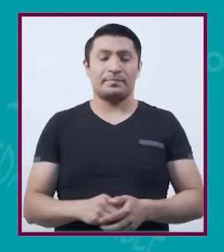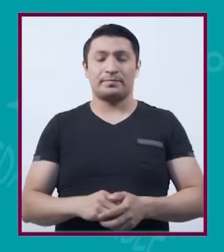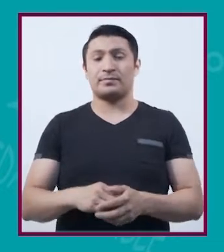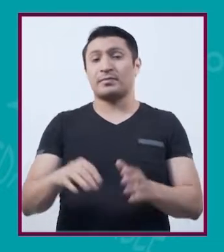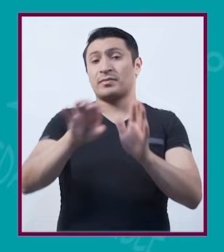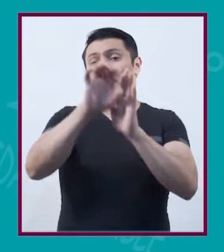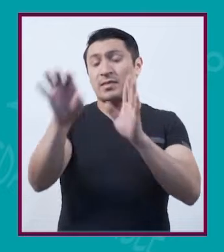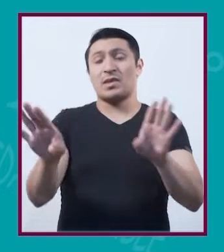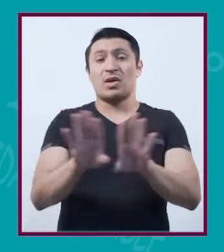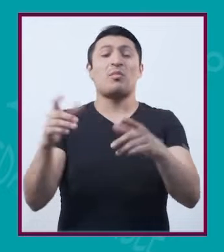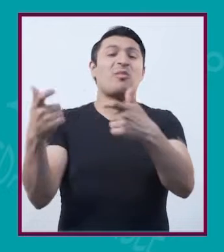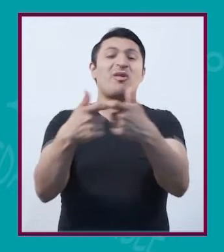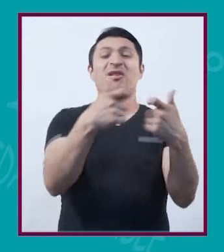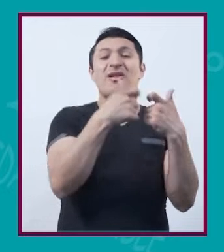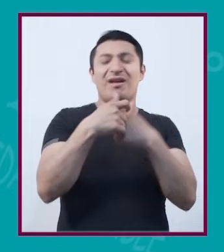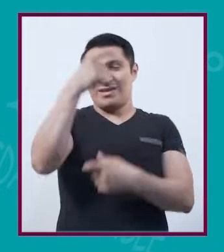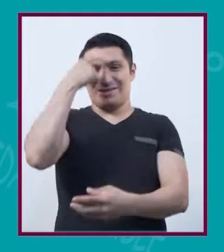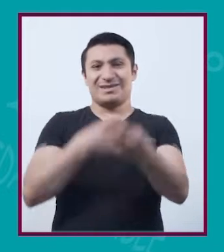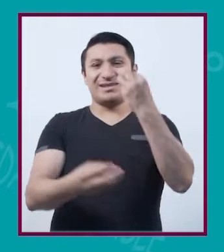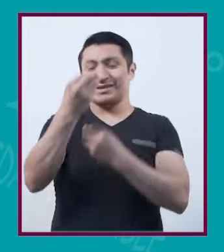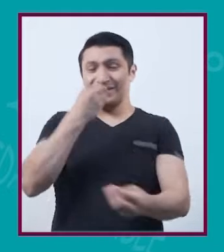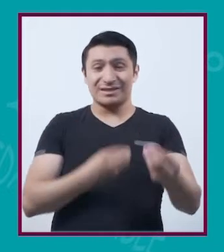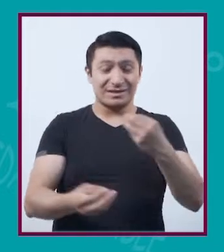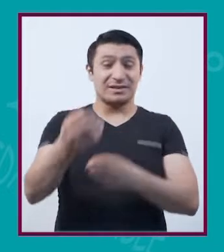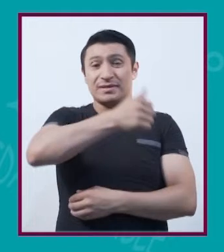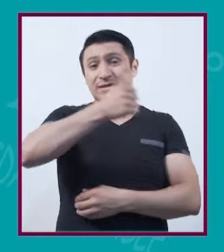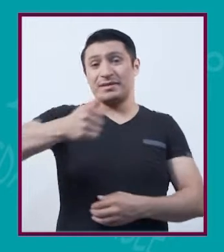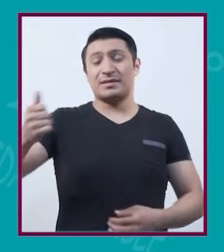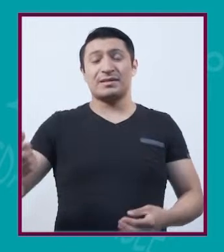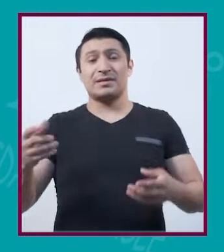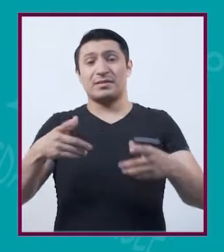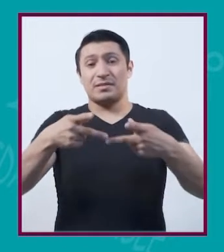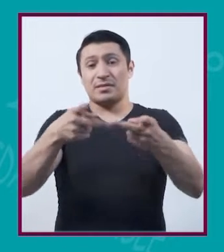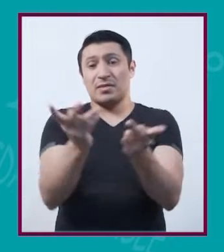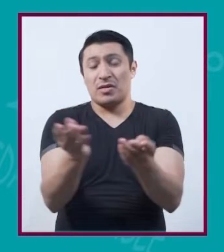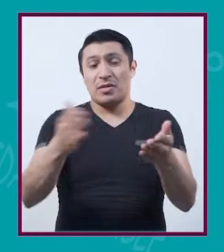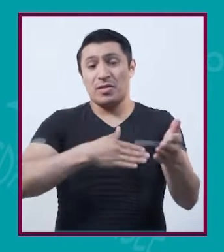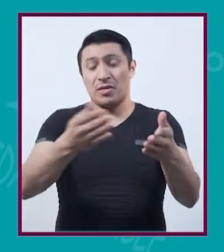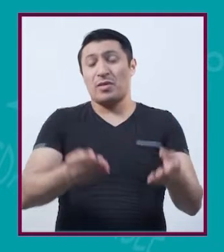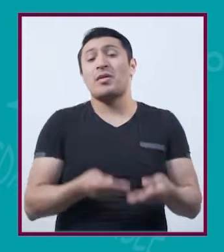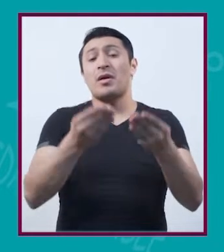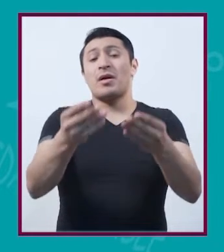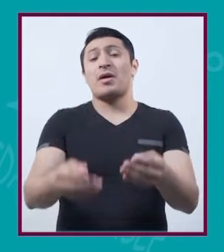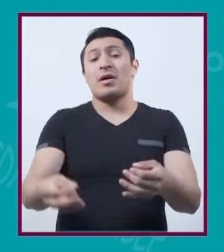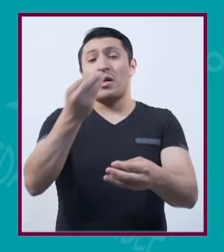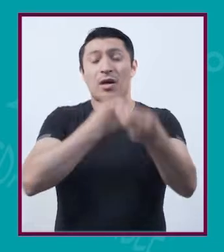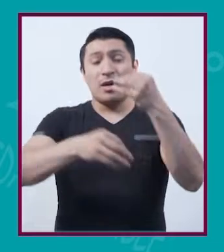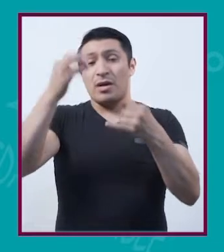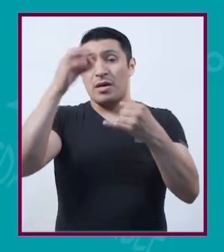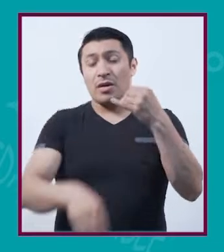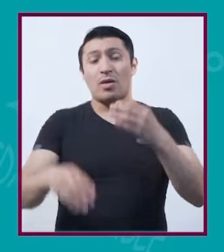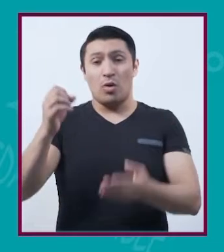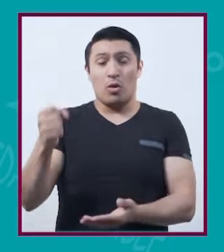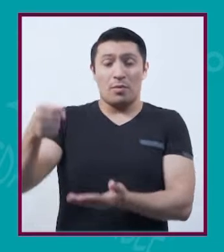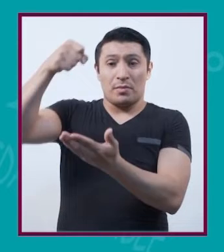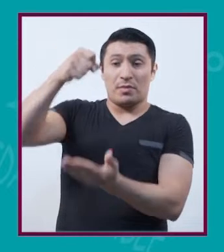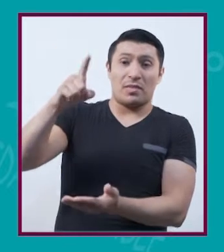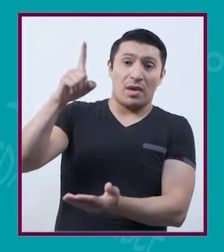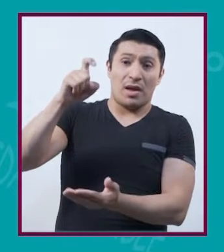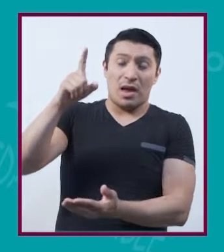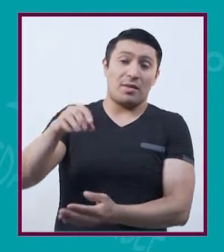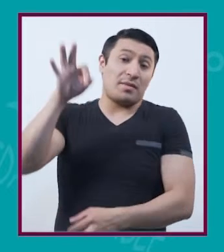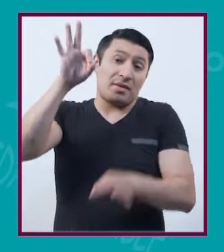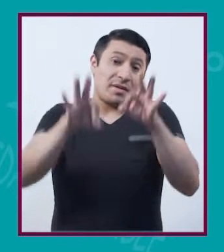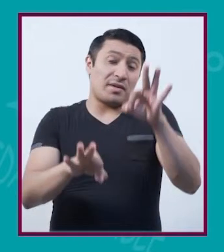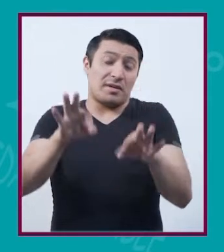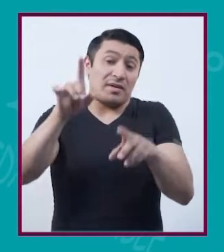manera proporcional y equitativa. Haz de cuenta como una cooperacha para una comida en la que cada quien lleva un platillo, un postre